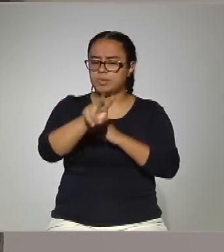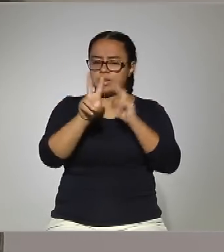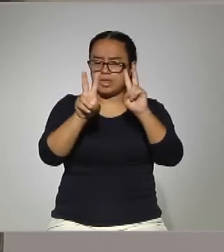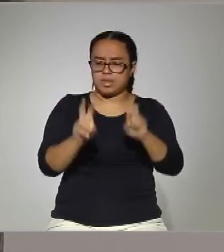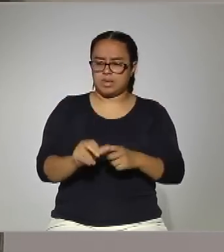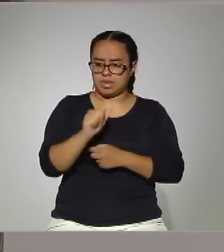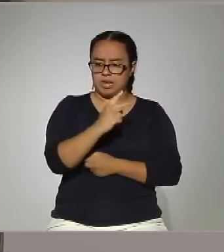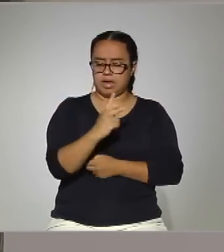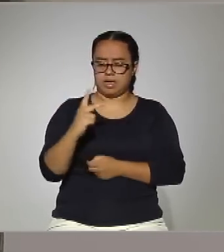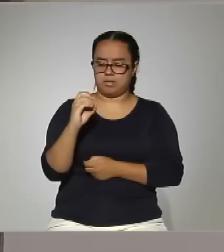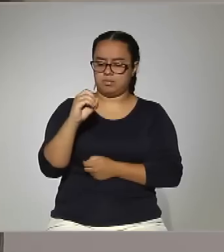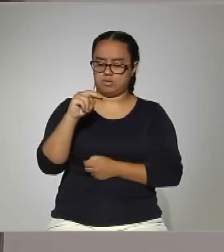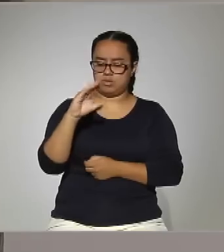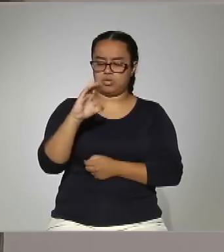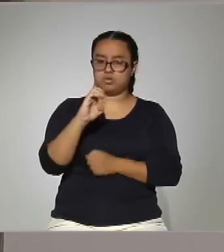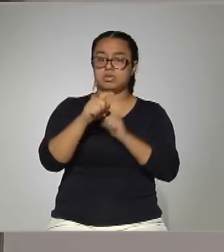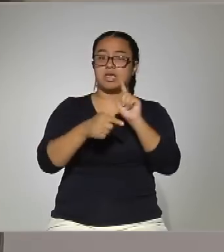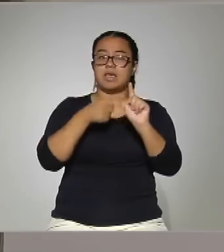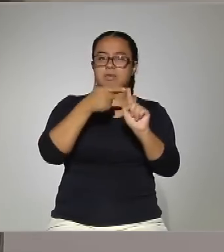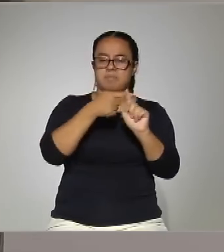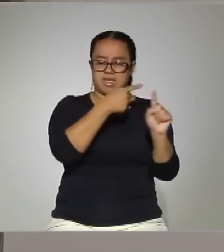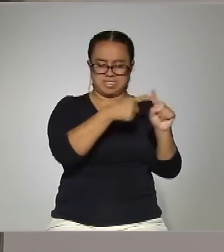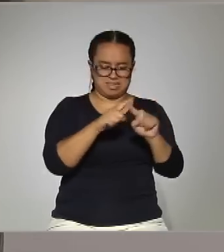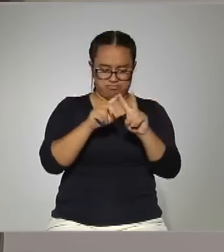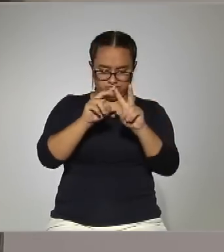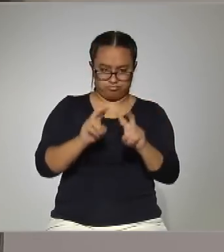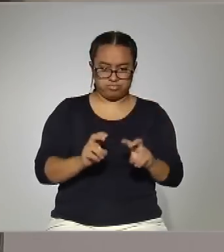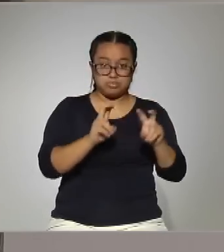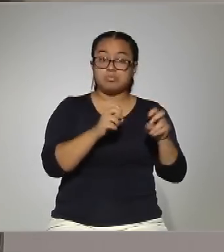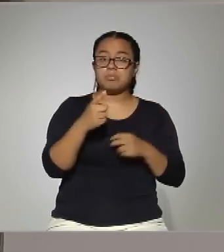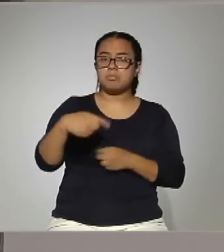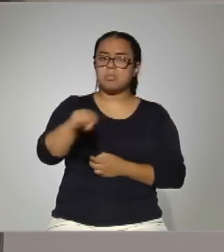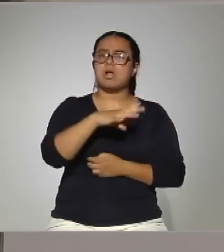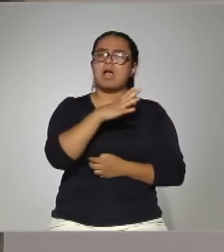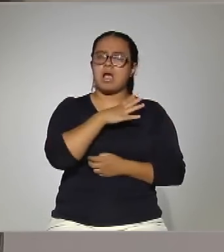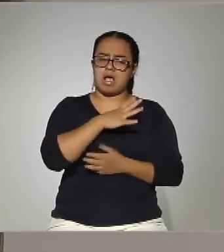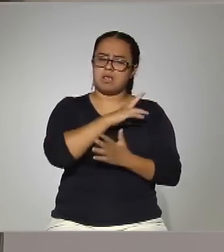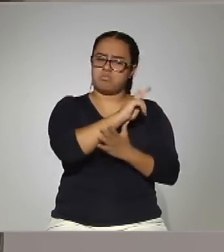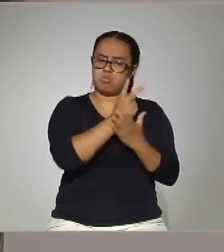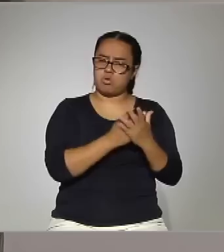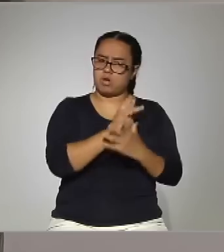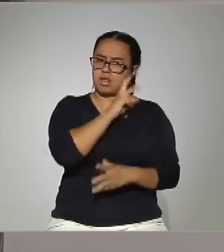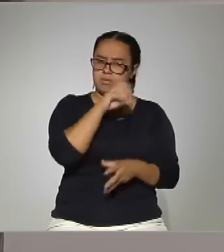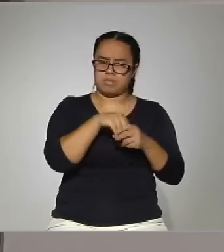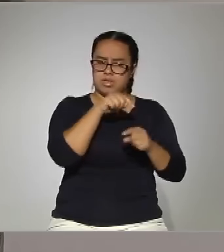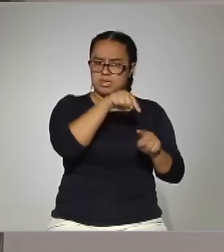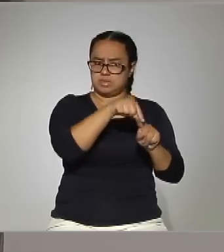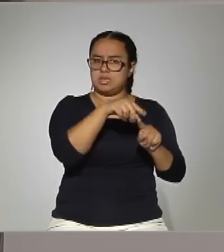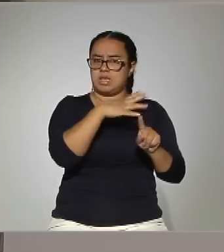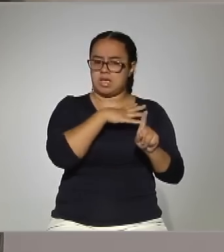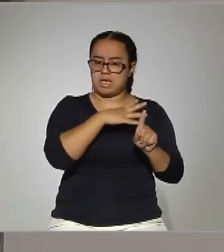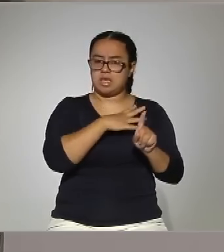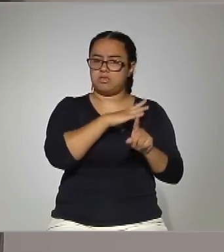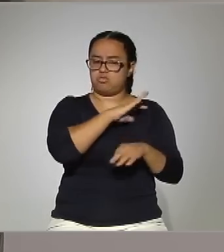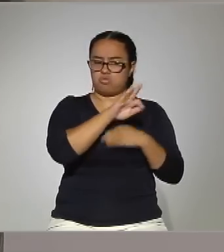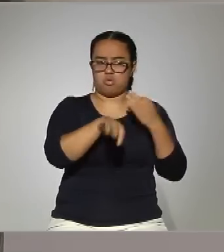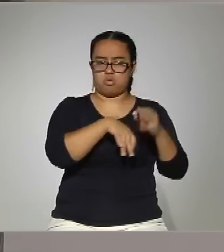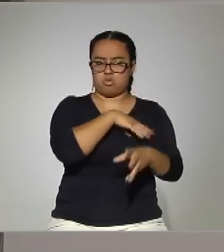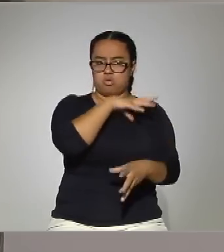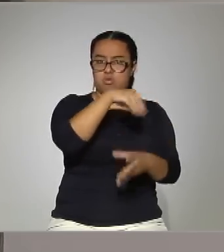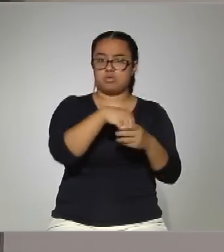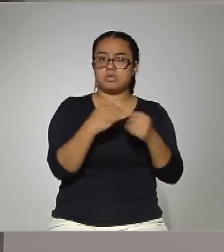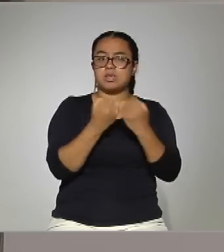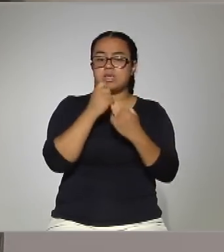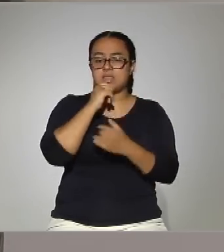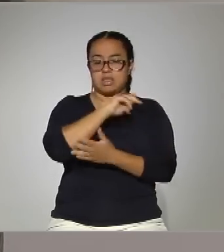aplicación 11 más a todos sus dispositivos, donde ahí pueden tener todos los programas que hemos hecho, todos están ahí, pero aparte toda